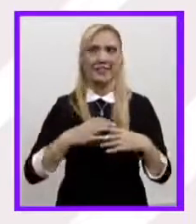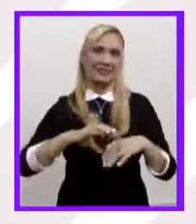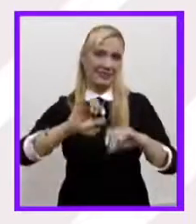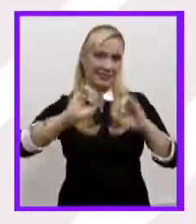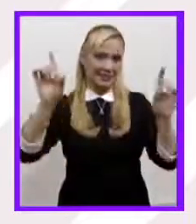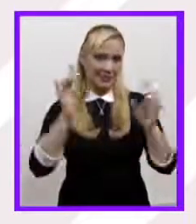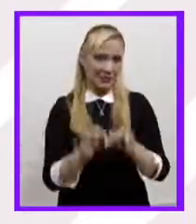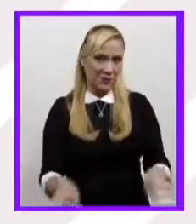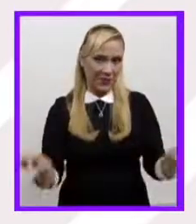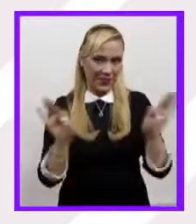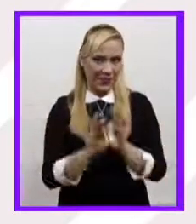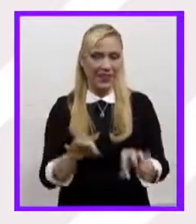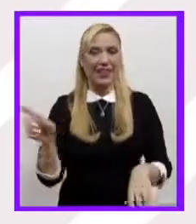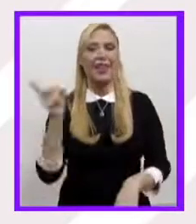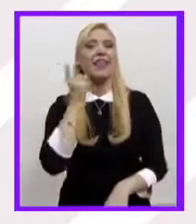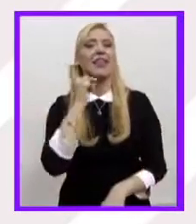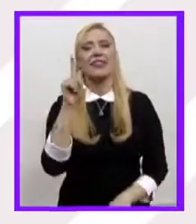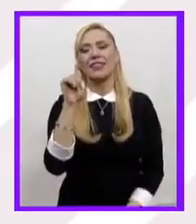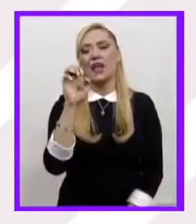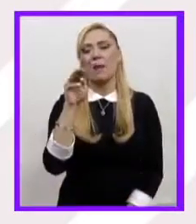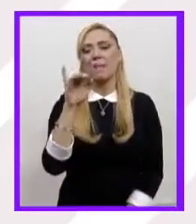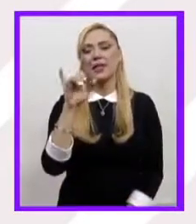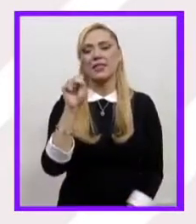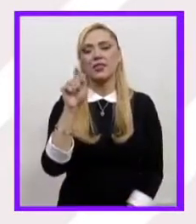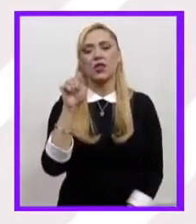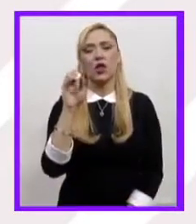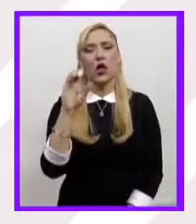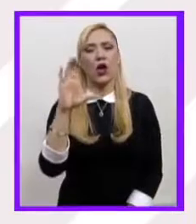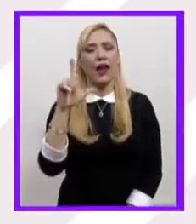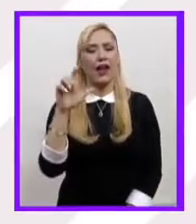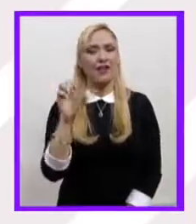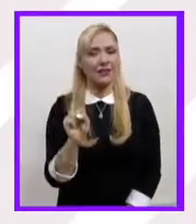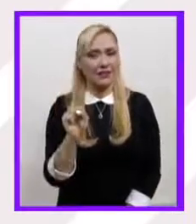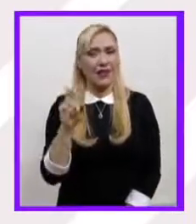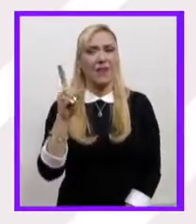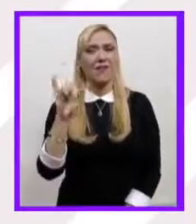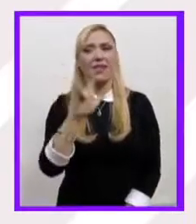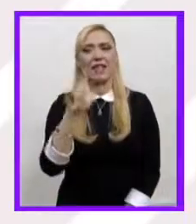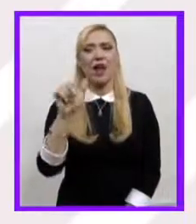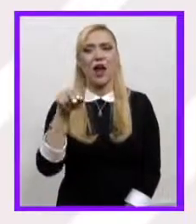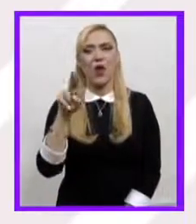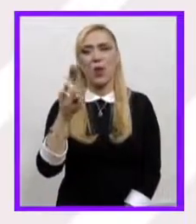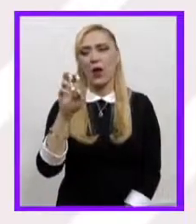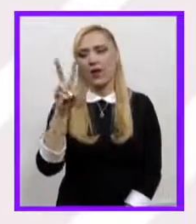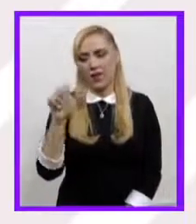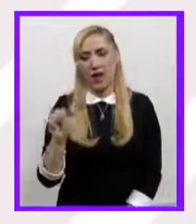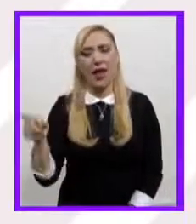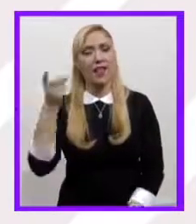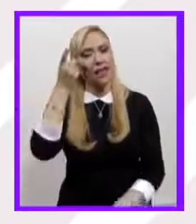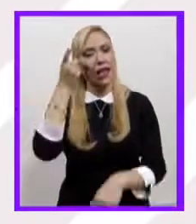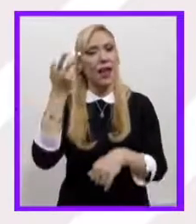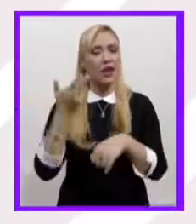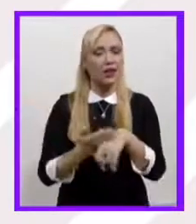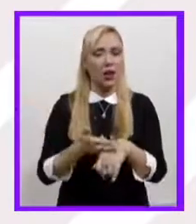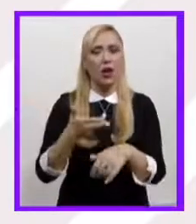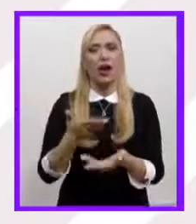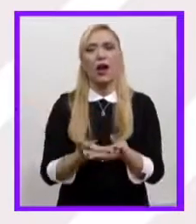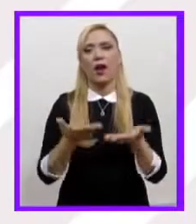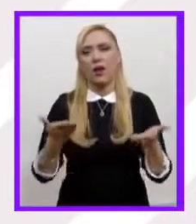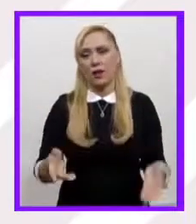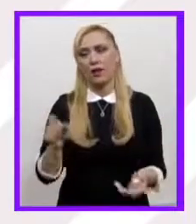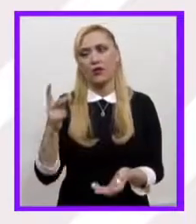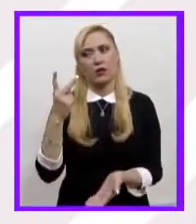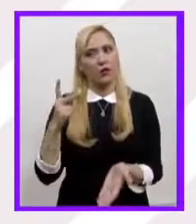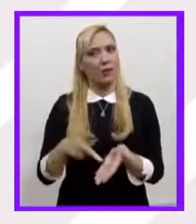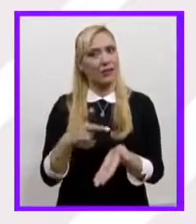acompaña el diputado Temístocles Villanueva, quien es diputado de esta segunda legislatura reelecto, y bueno, pues también